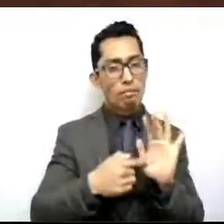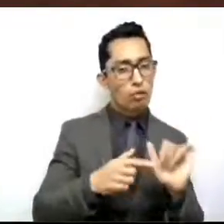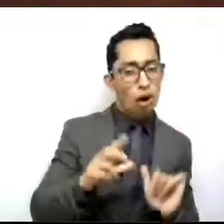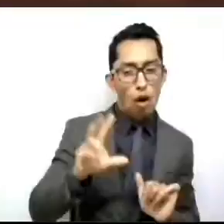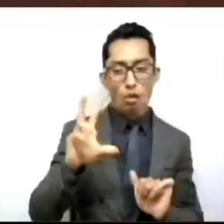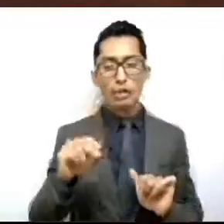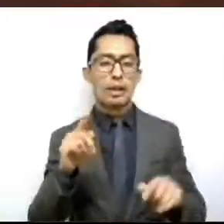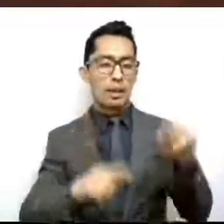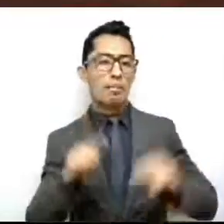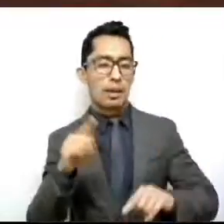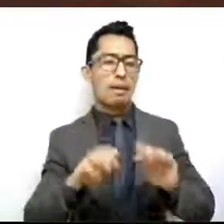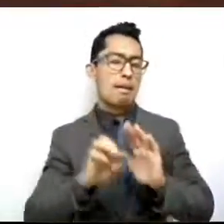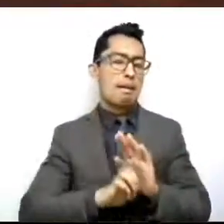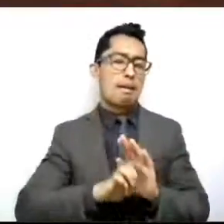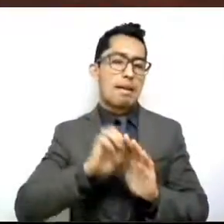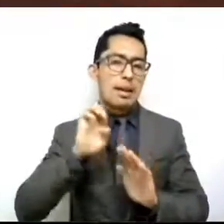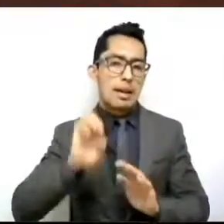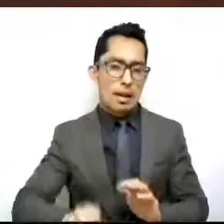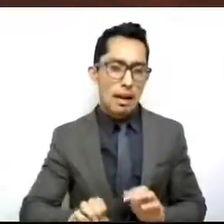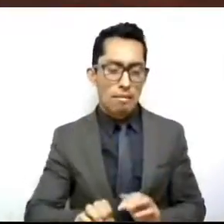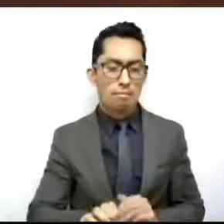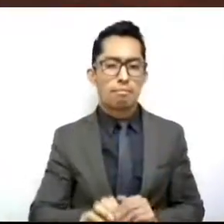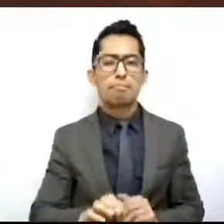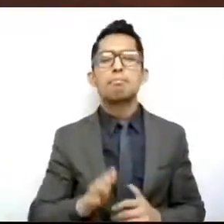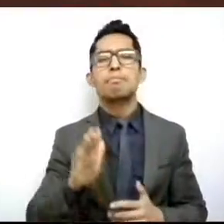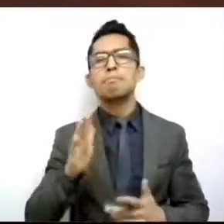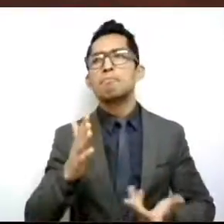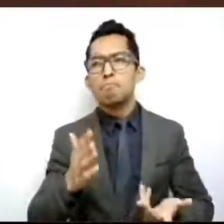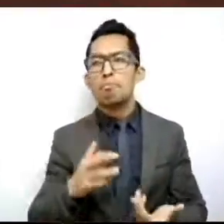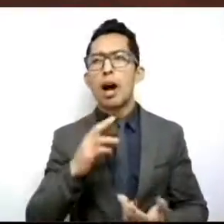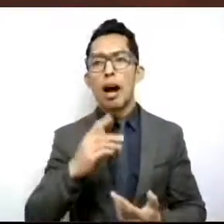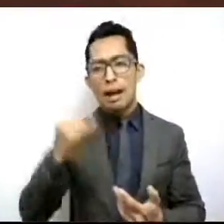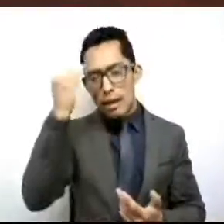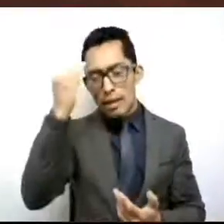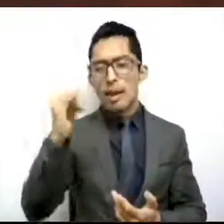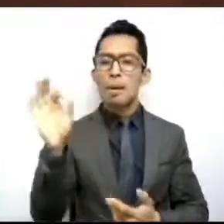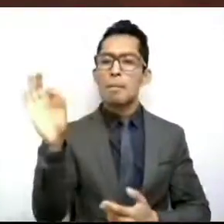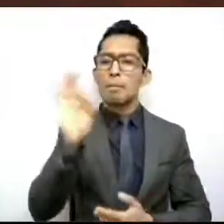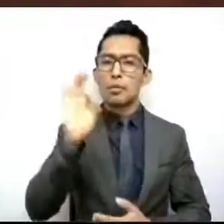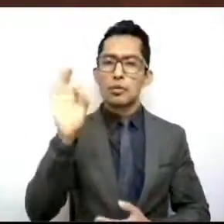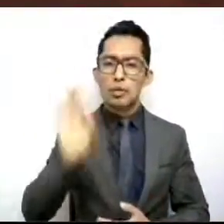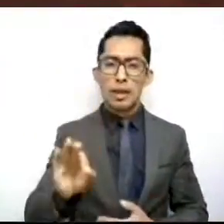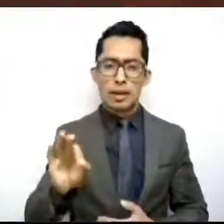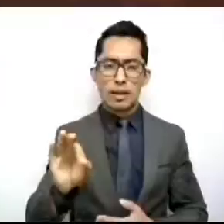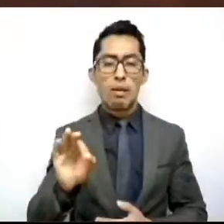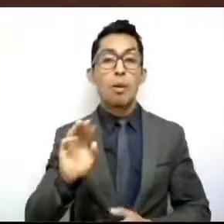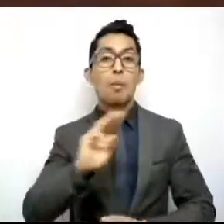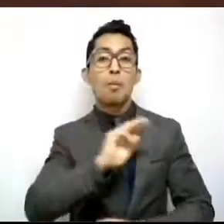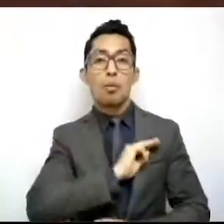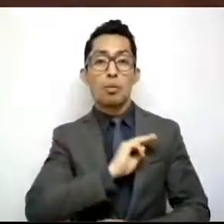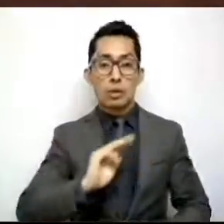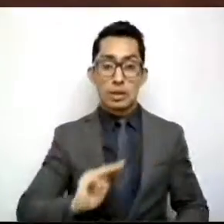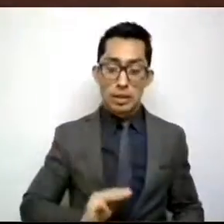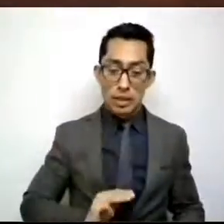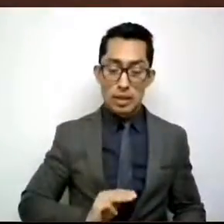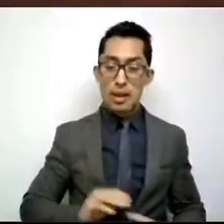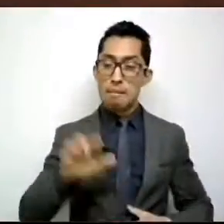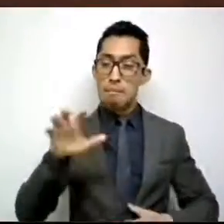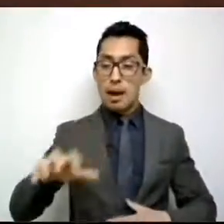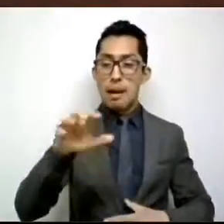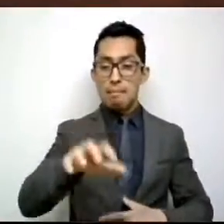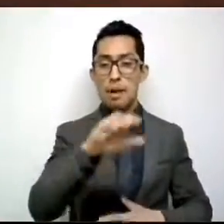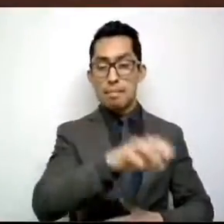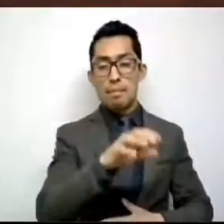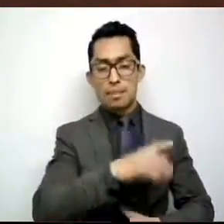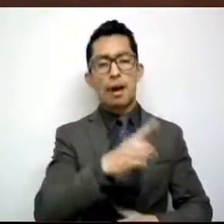algo, ponemos un porcentaje, ¿no? Que los ayuntamientos tengan que